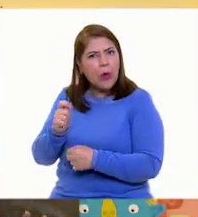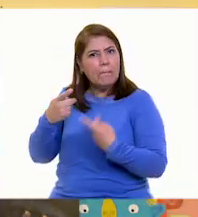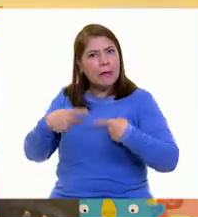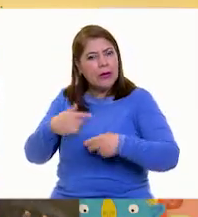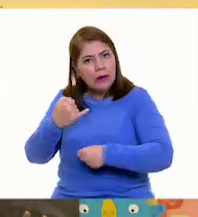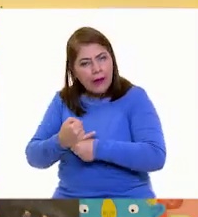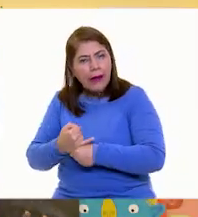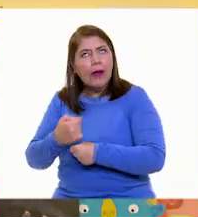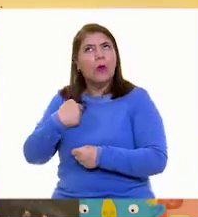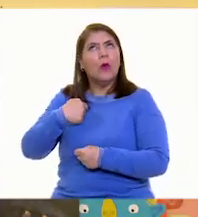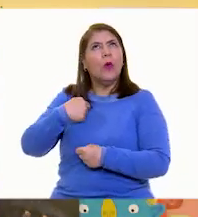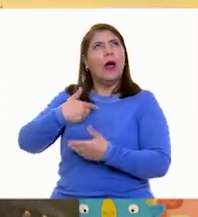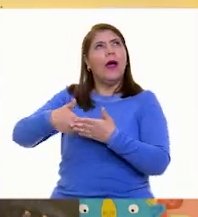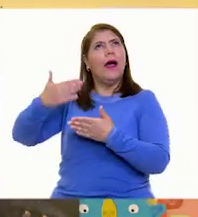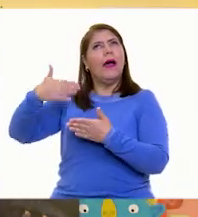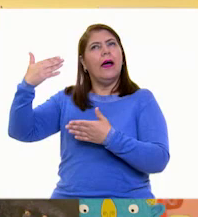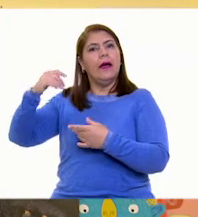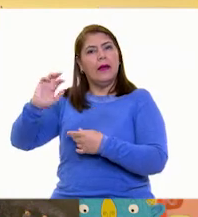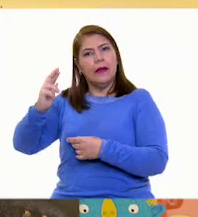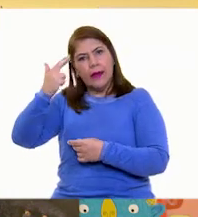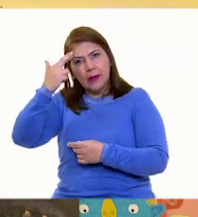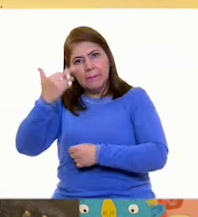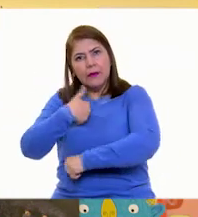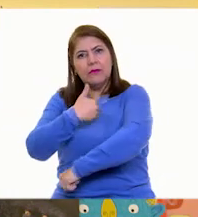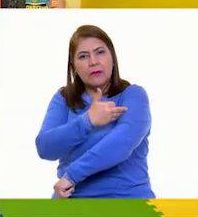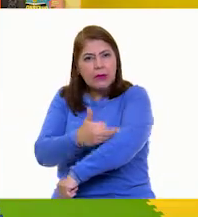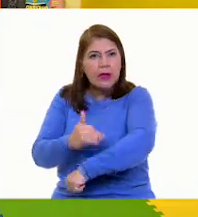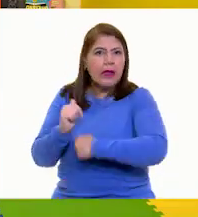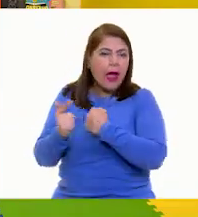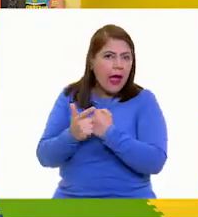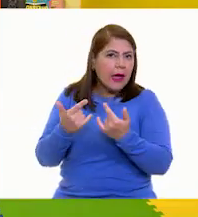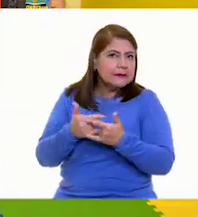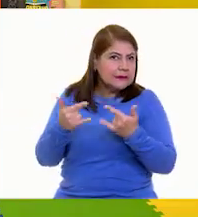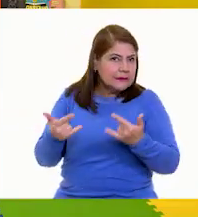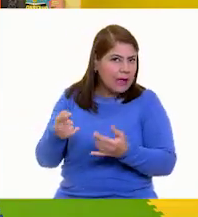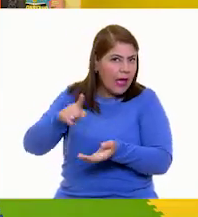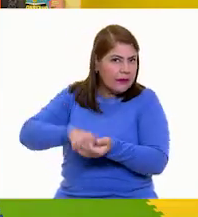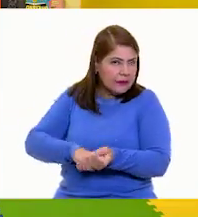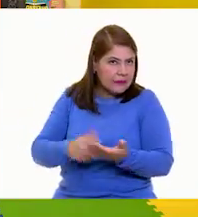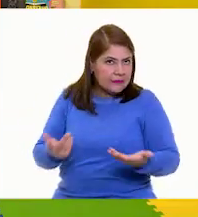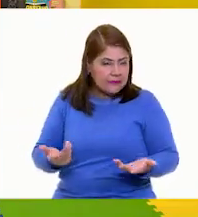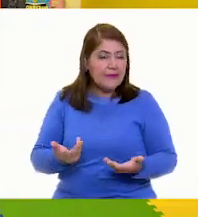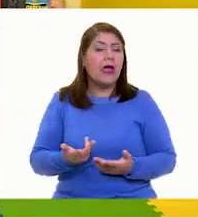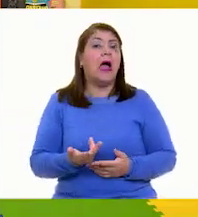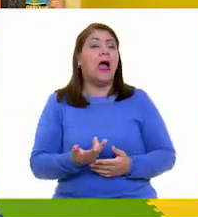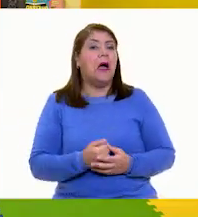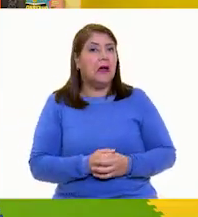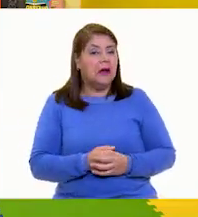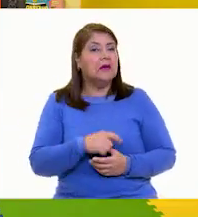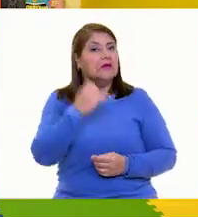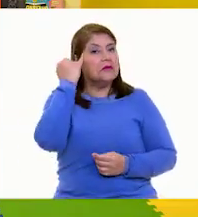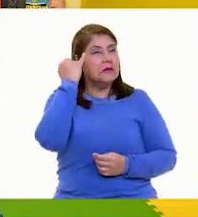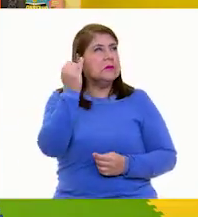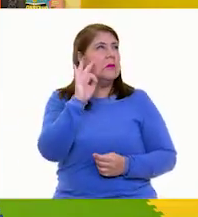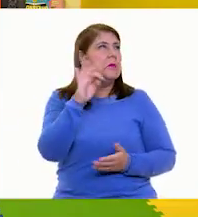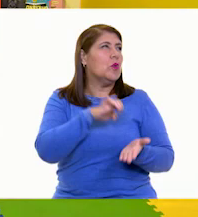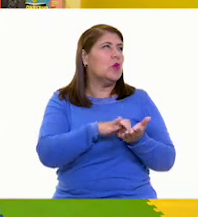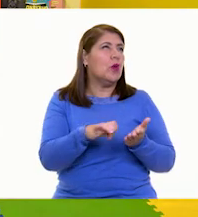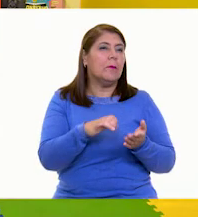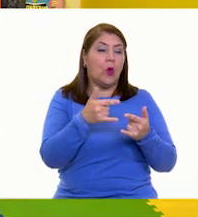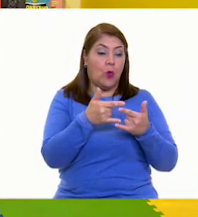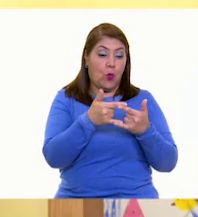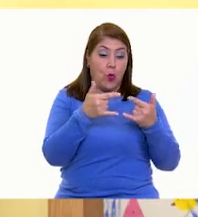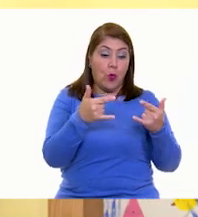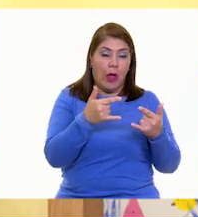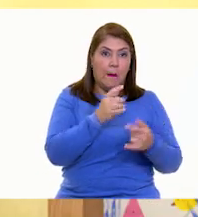evocan momentos que han compartido con sus familias. ¿Te imaginas que se les lea un cuento de